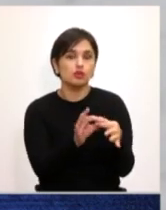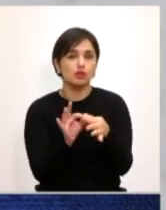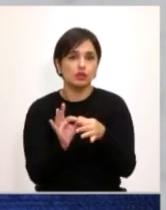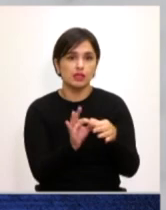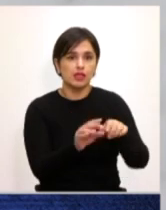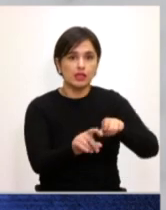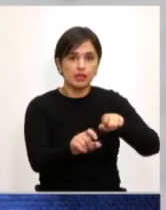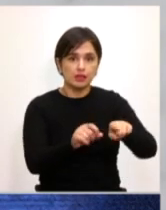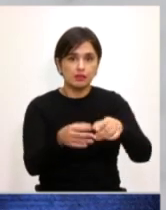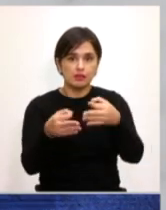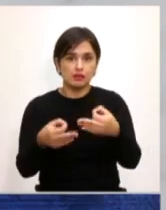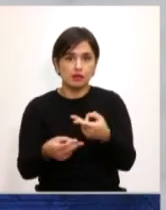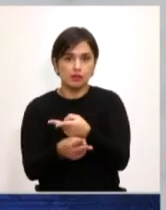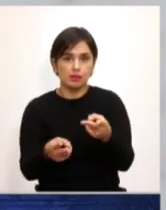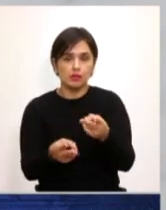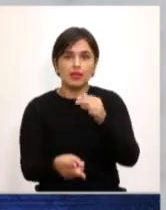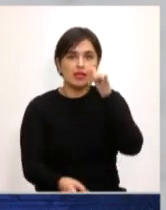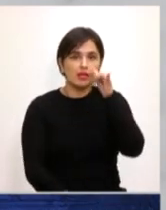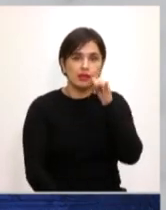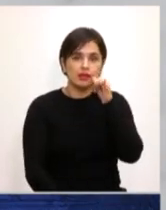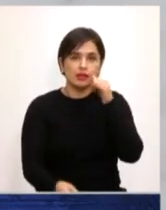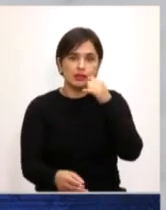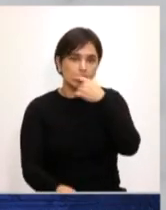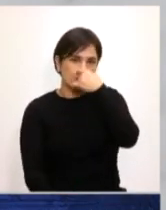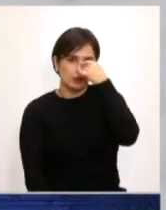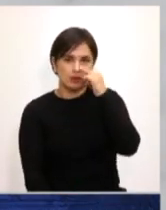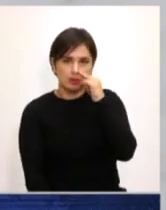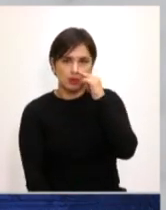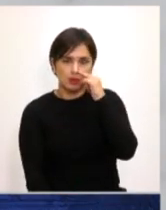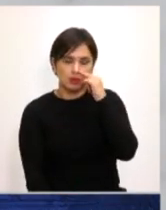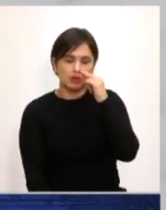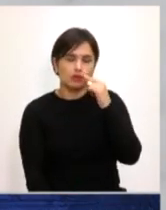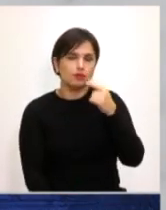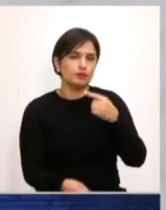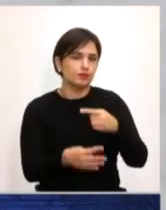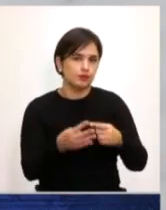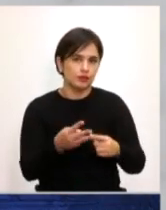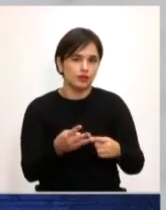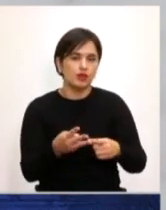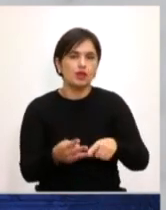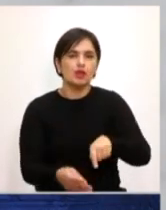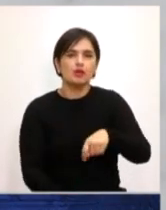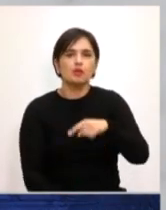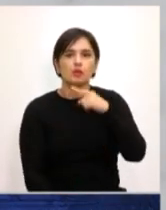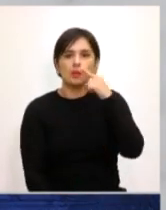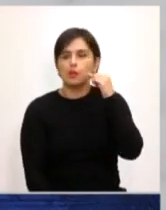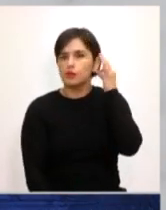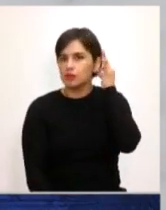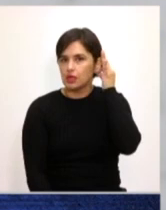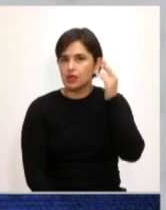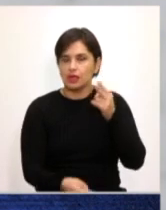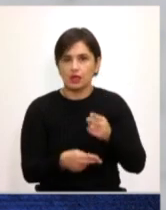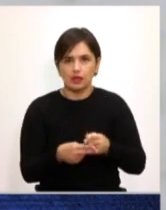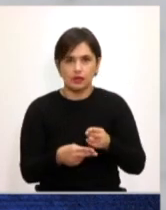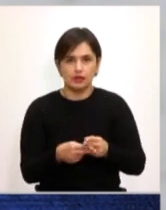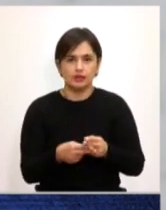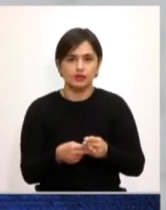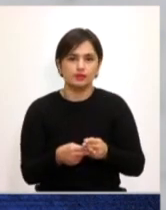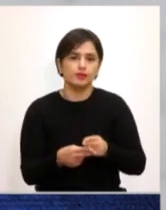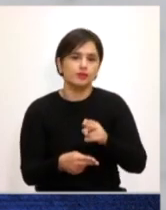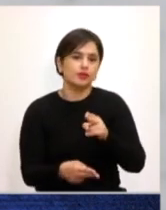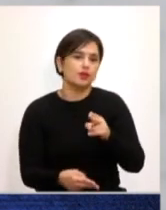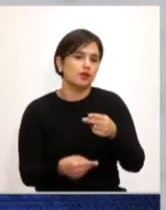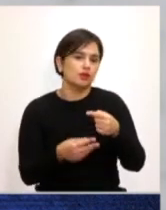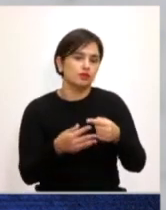Iquique y en Temuco, con los senadores Kenneth Piu, Manuel José Osandón, Jorge Soria, Luce Benperger, José Miguel